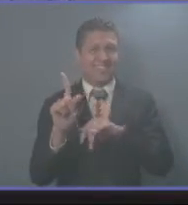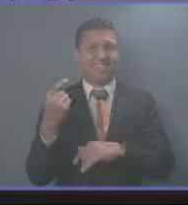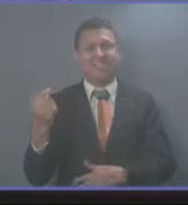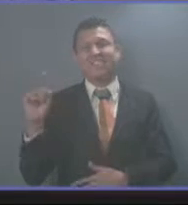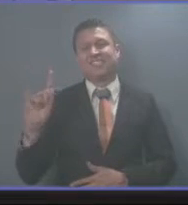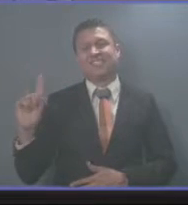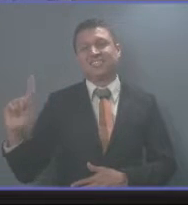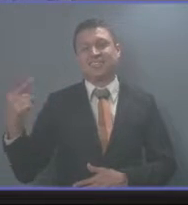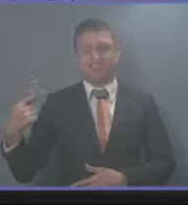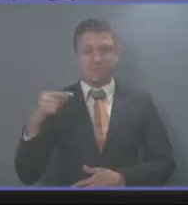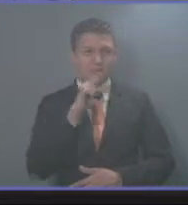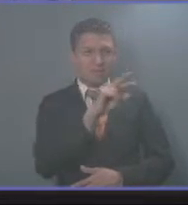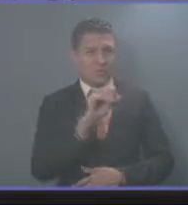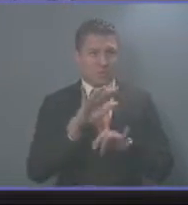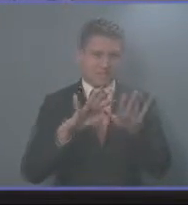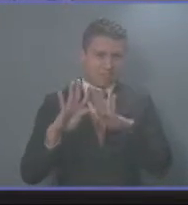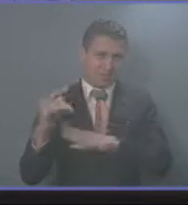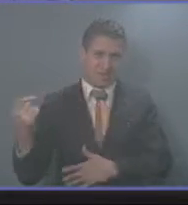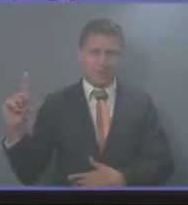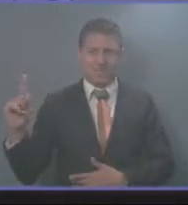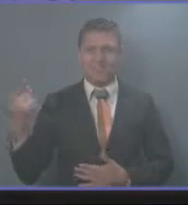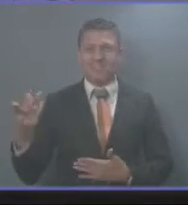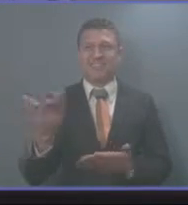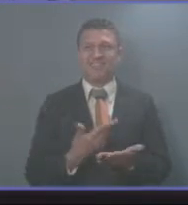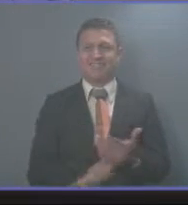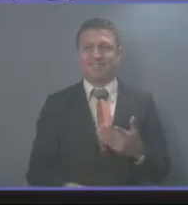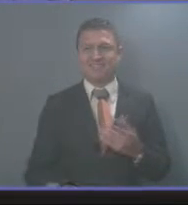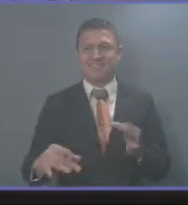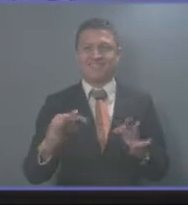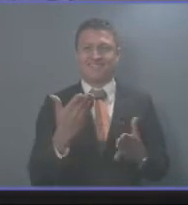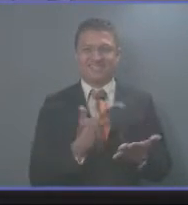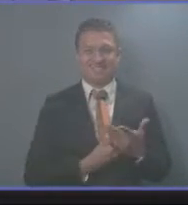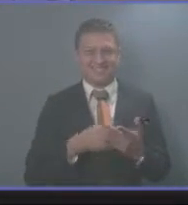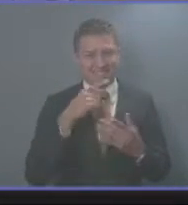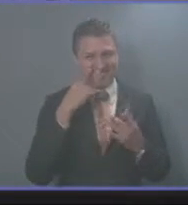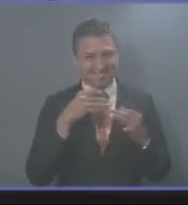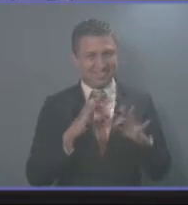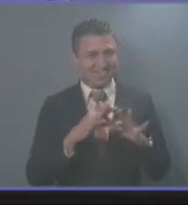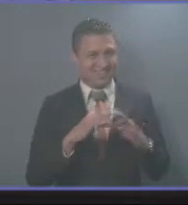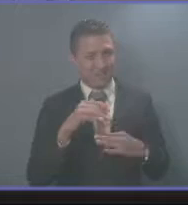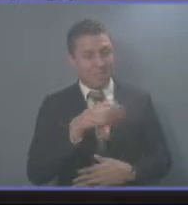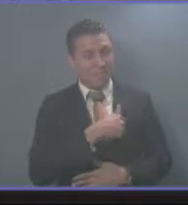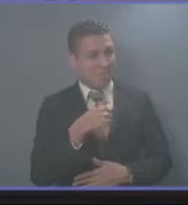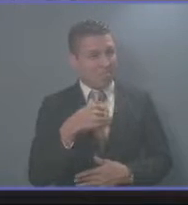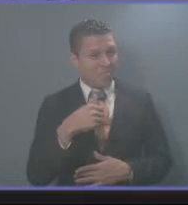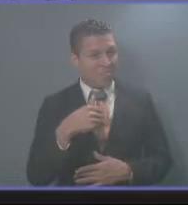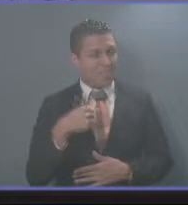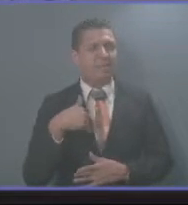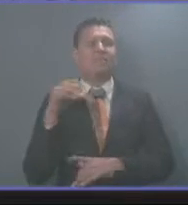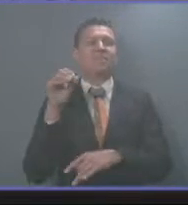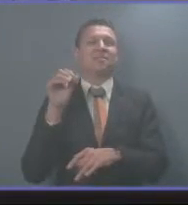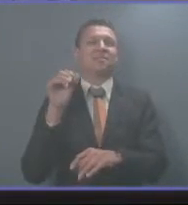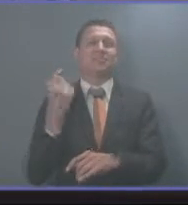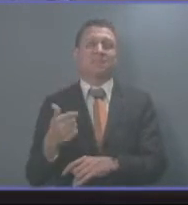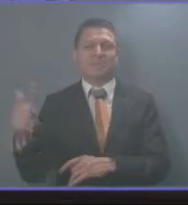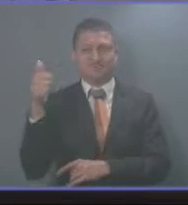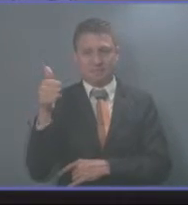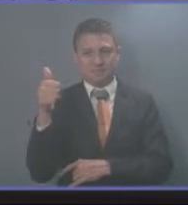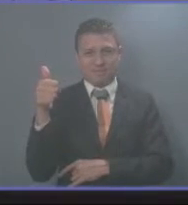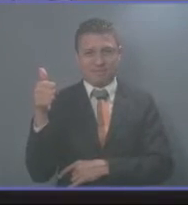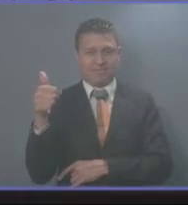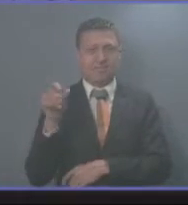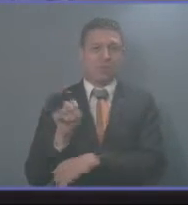1166-8-2019-1, que contiene solicitud de varios diputados. En el sentido, se recomienda el Ministro de Obras Públicas la reparación de tramos de carretera del municipio de